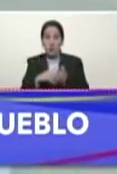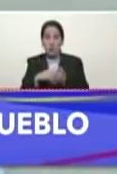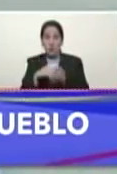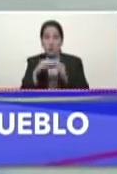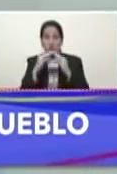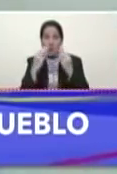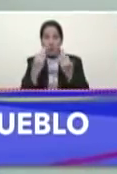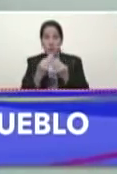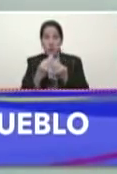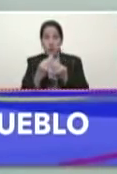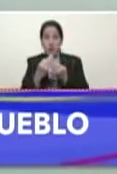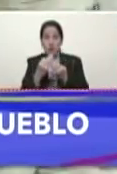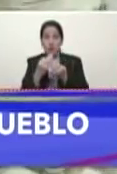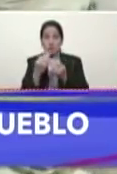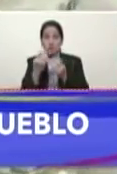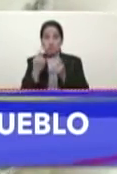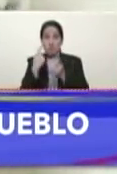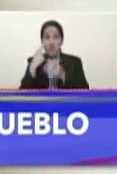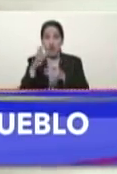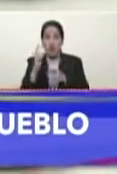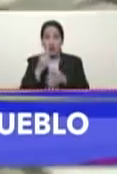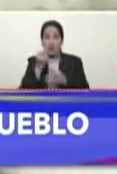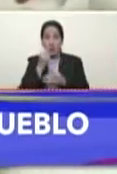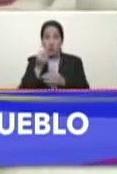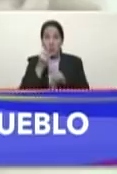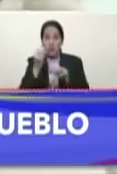como seguridad alimentaria y